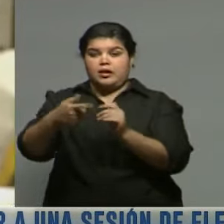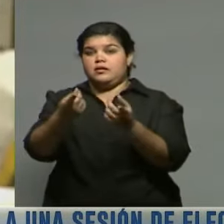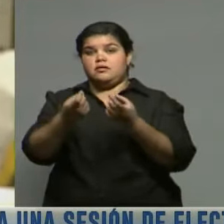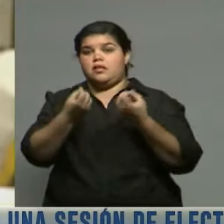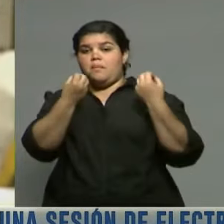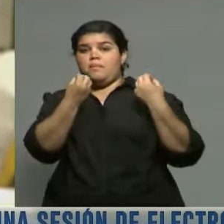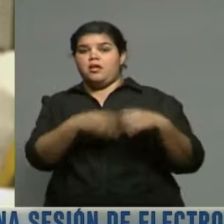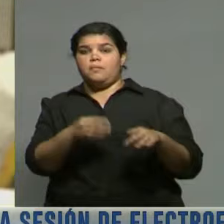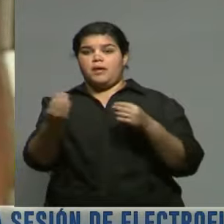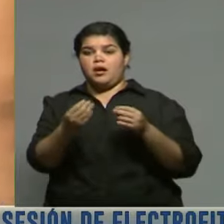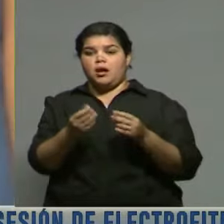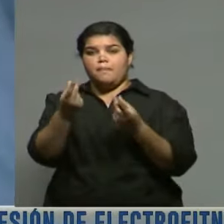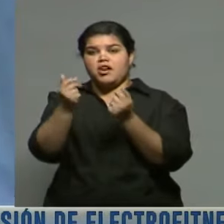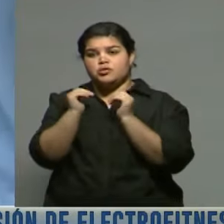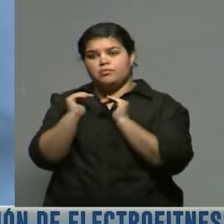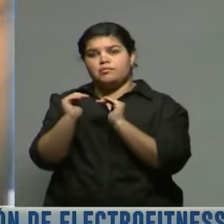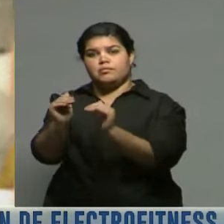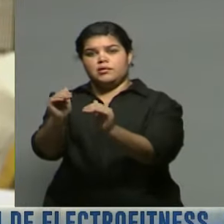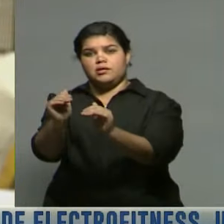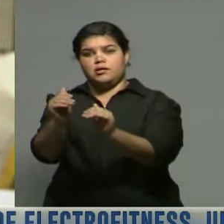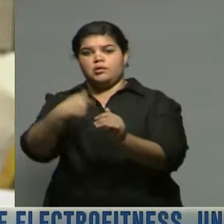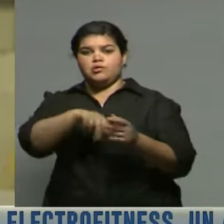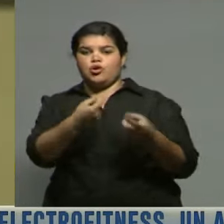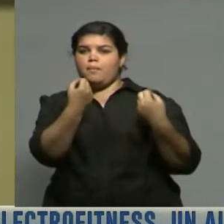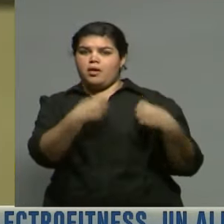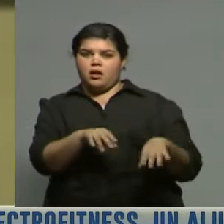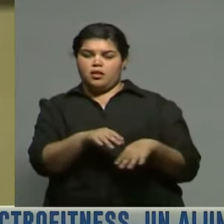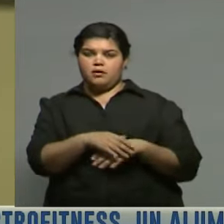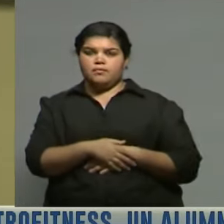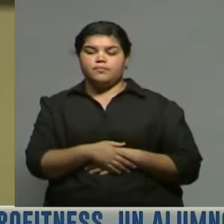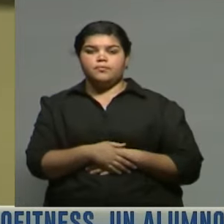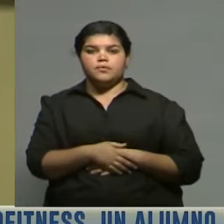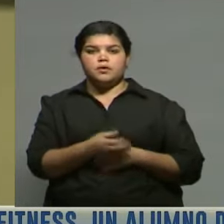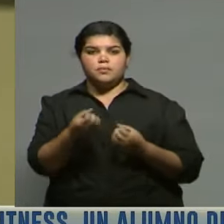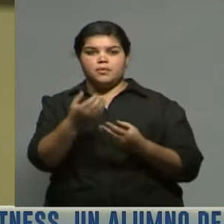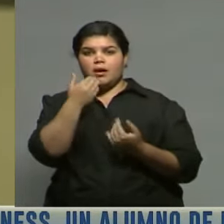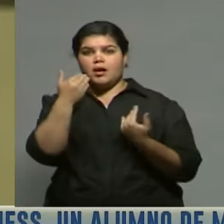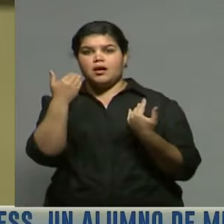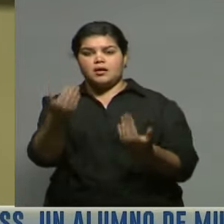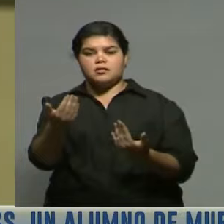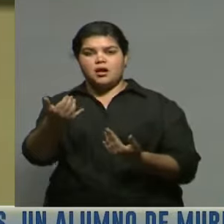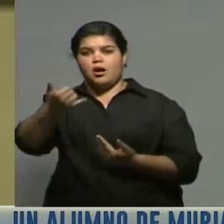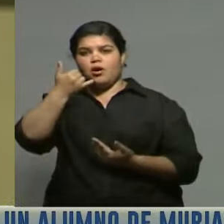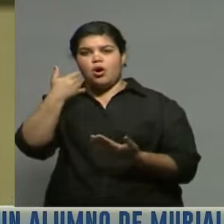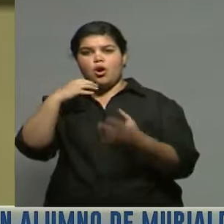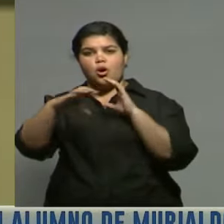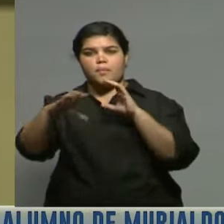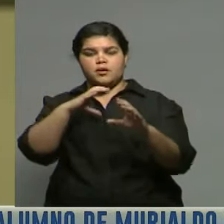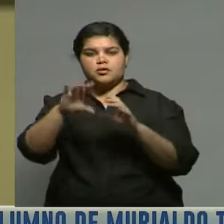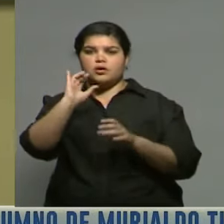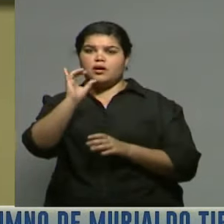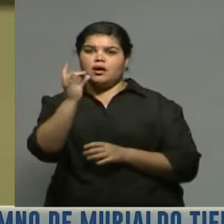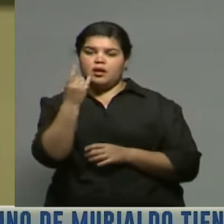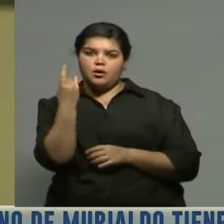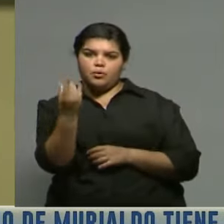si queremos conservar el precio de la goma. Bien, Ángel, te agradezco por la comunicación con Señalú y ojalá que